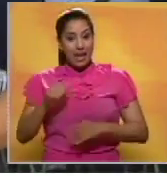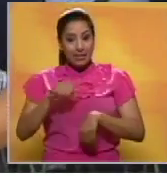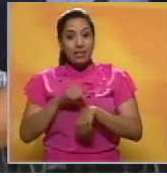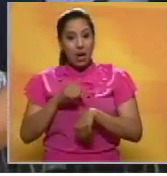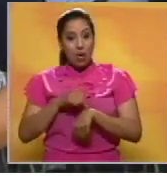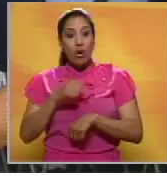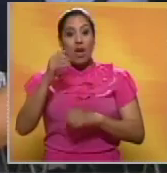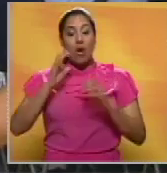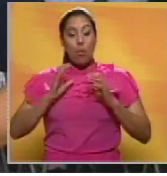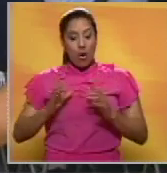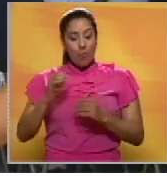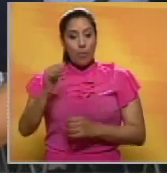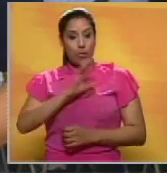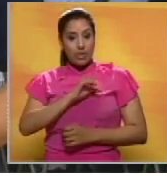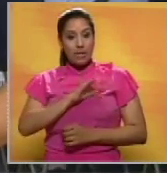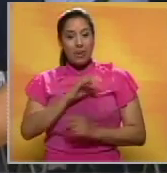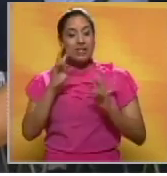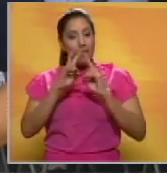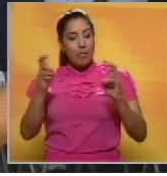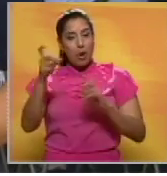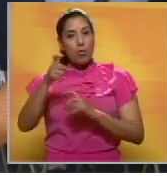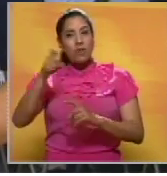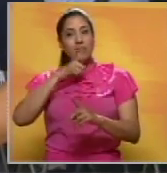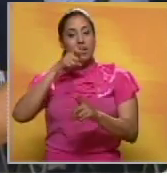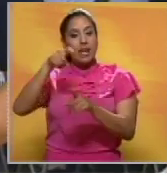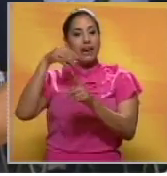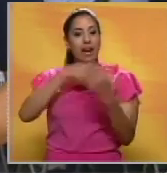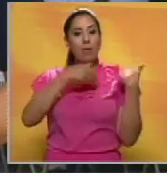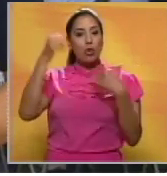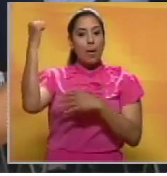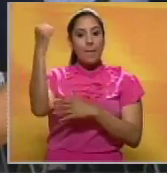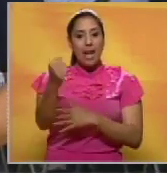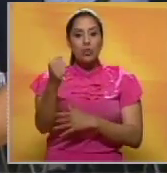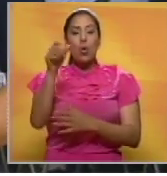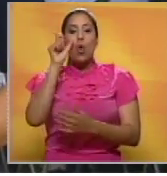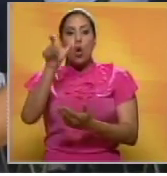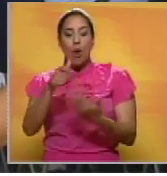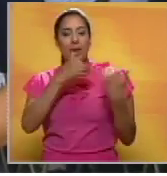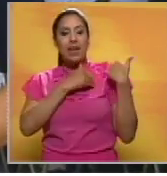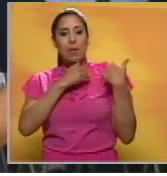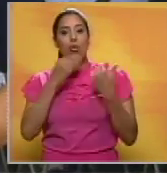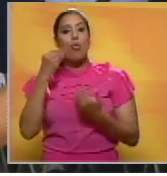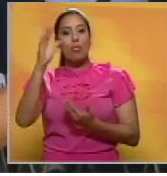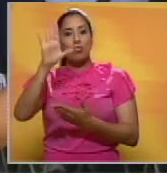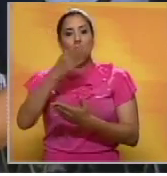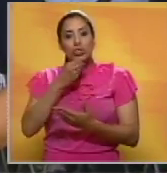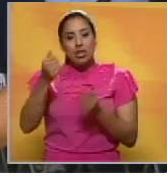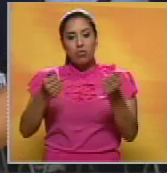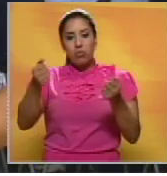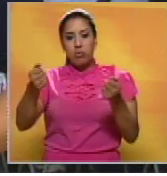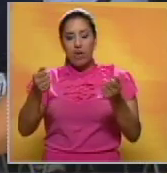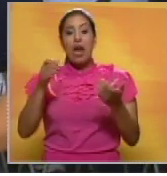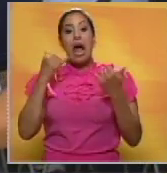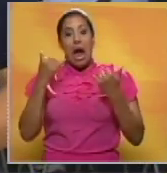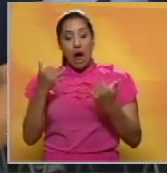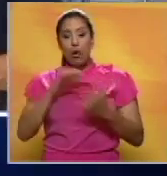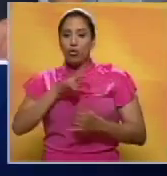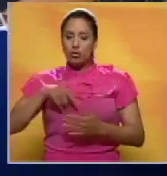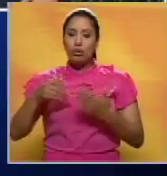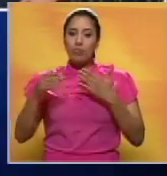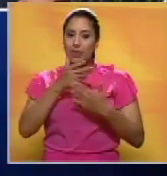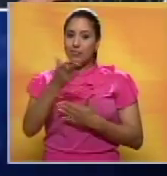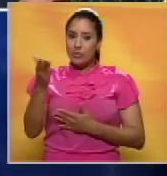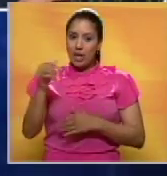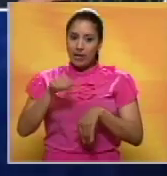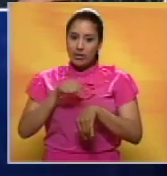hora los cuerpos de seguridad se encuentran en la búsqueda de la camioneta y de la persona responsable que la conducía. Información que podemos compartir